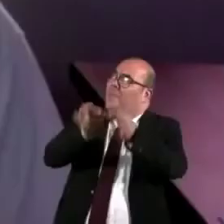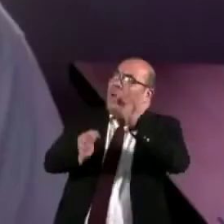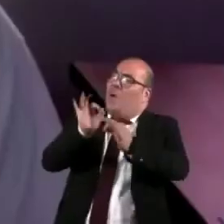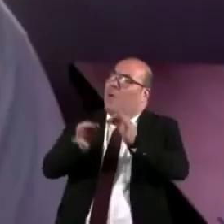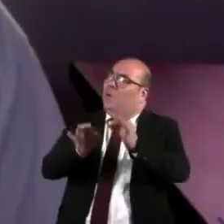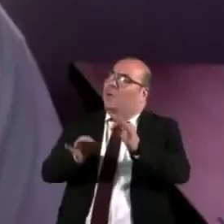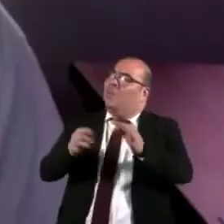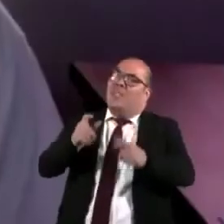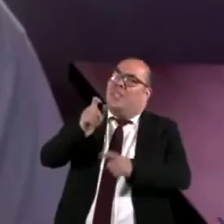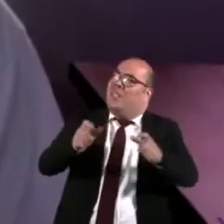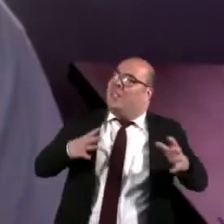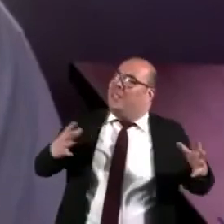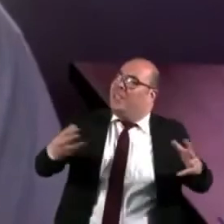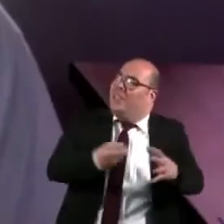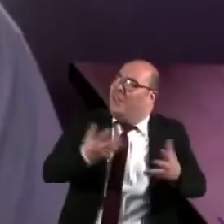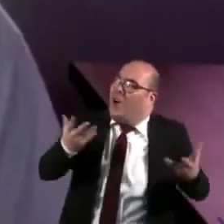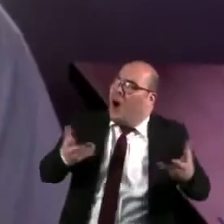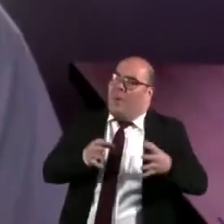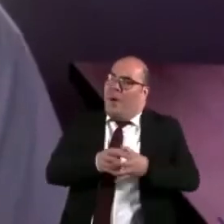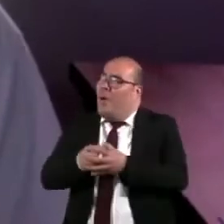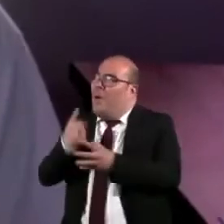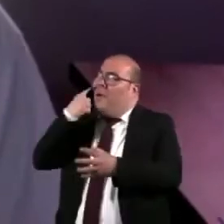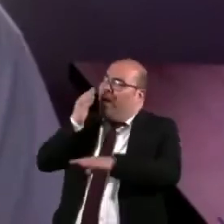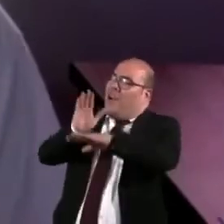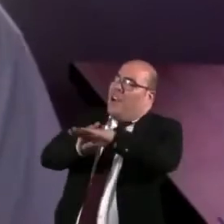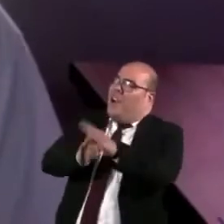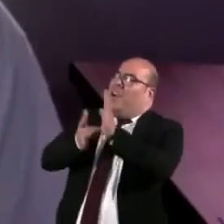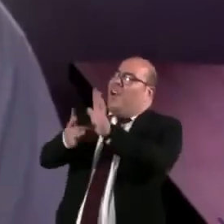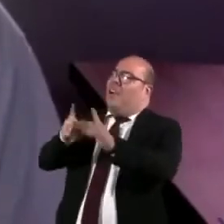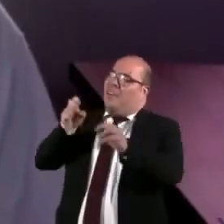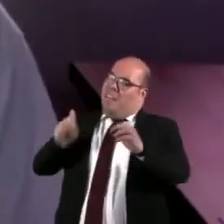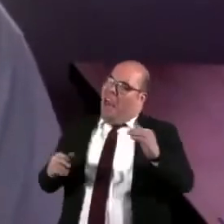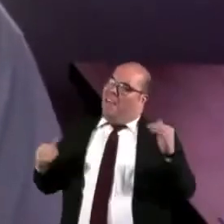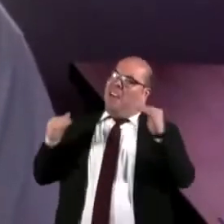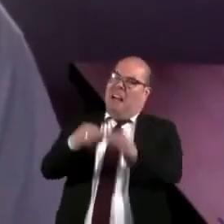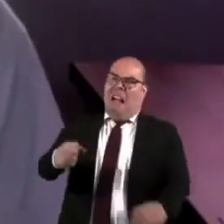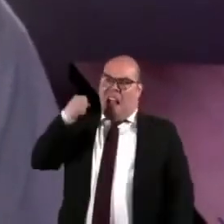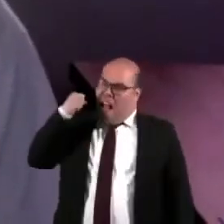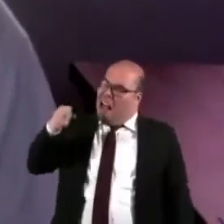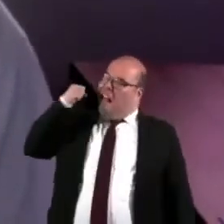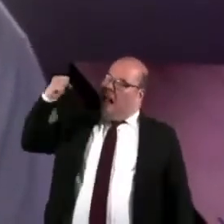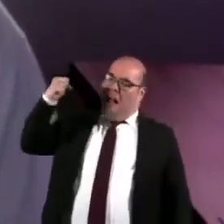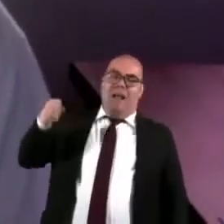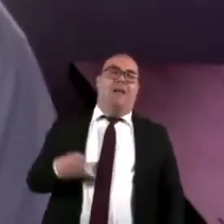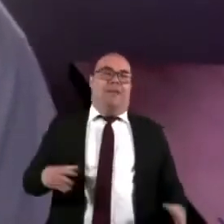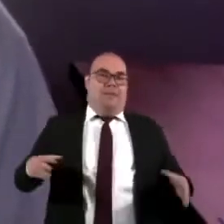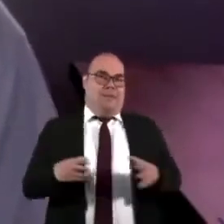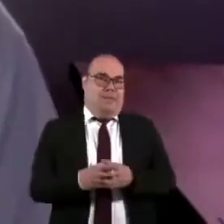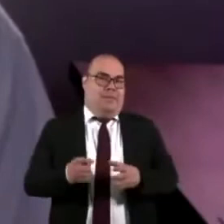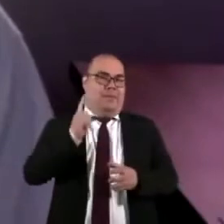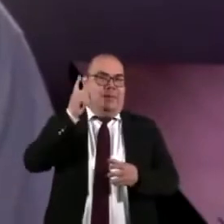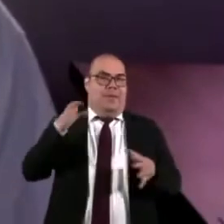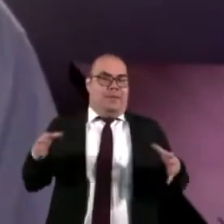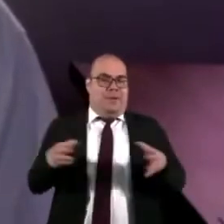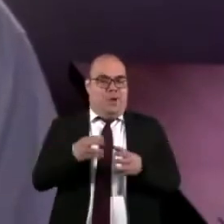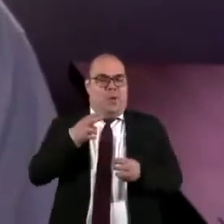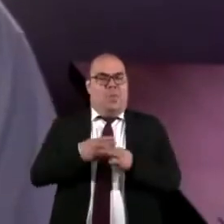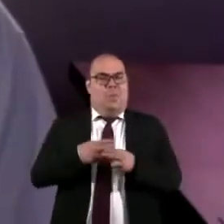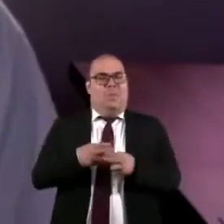distintas organizaciones, y en este caso del movimiento del Partido Comunista, en el caso concreto de la Juventud